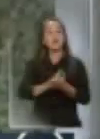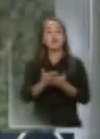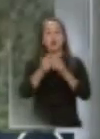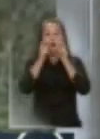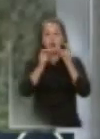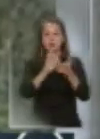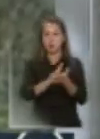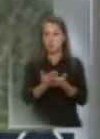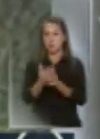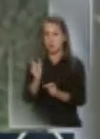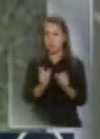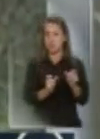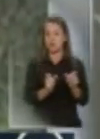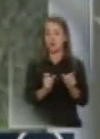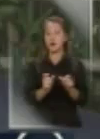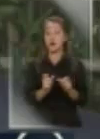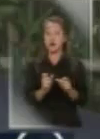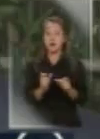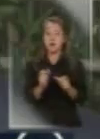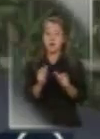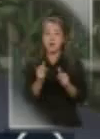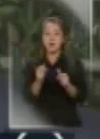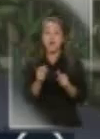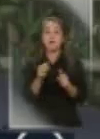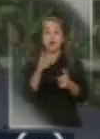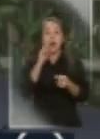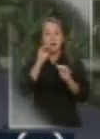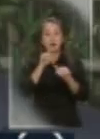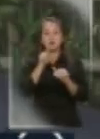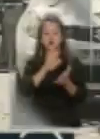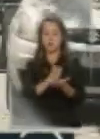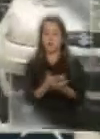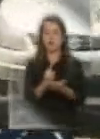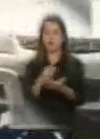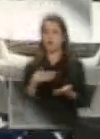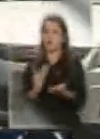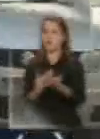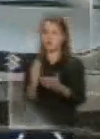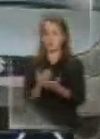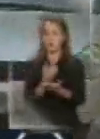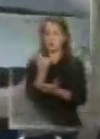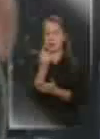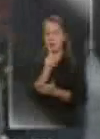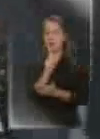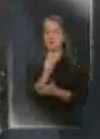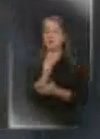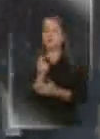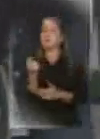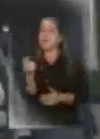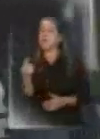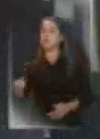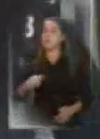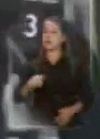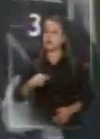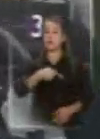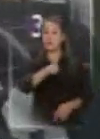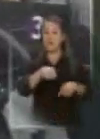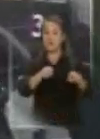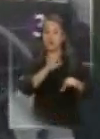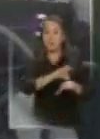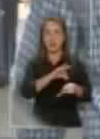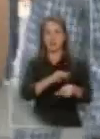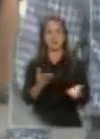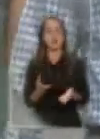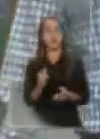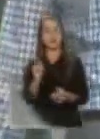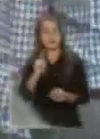de las personas y tratarlos de la mejor manera, no es para ganar más plata. ¿Incentivo económico o simple prevención? Lo que